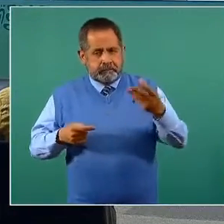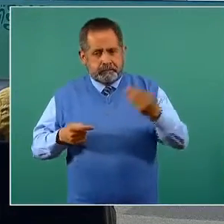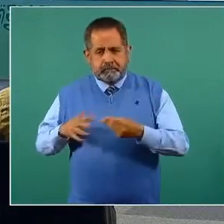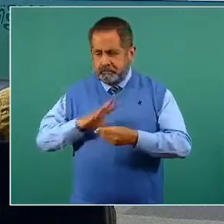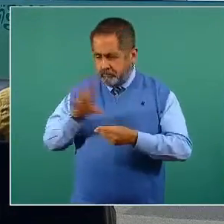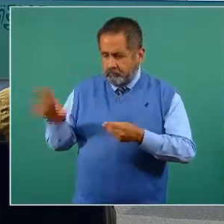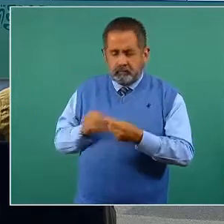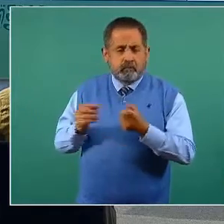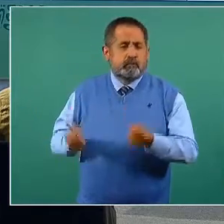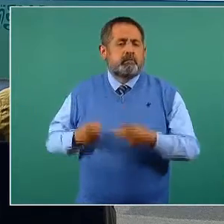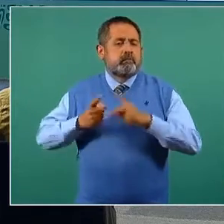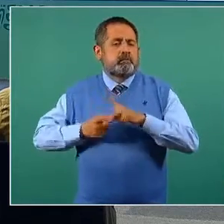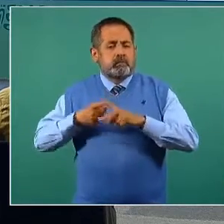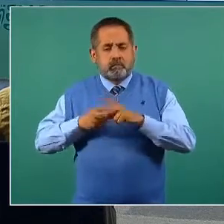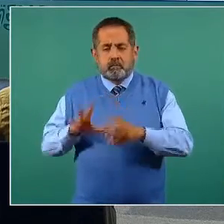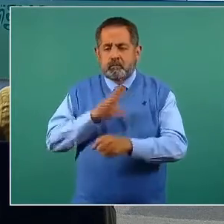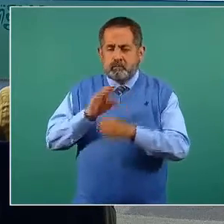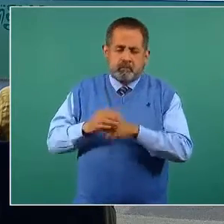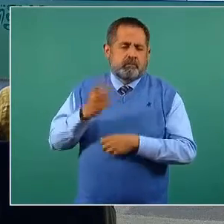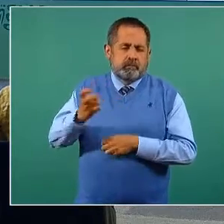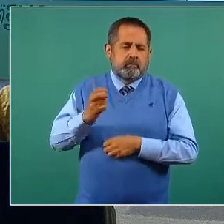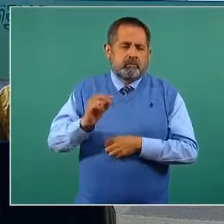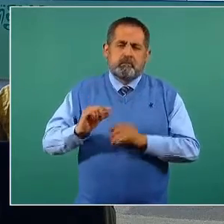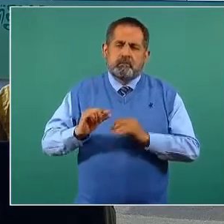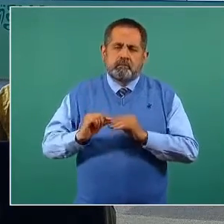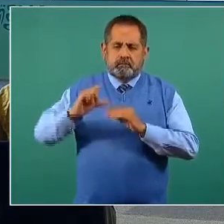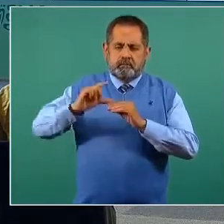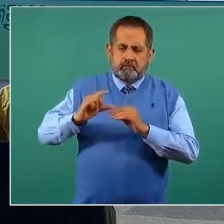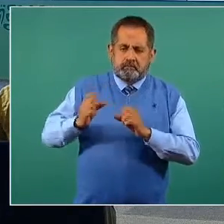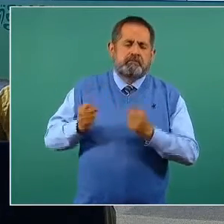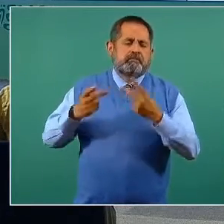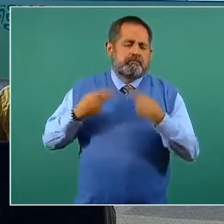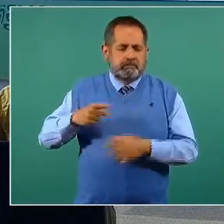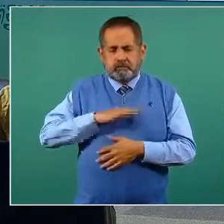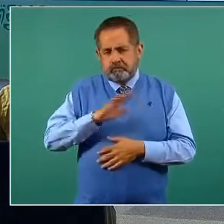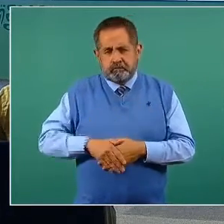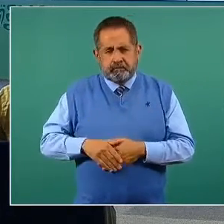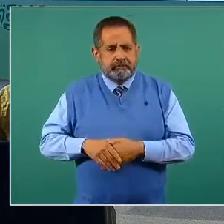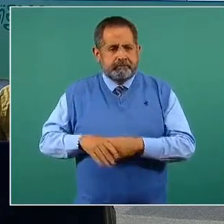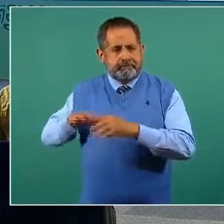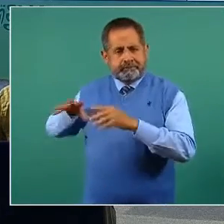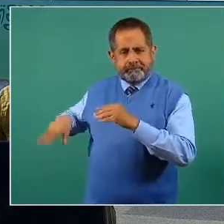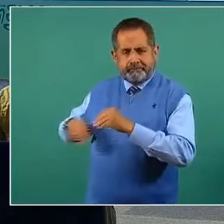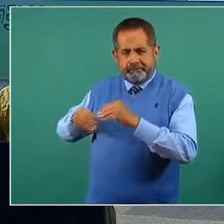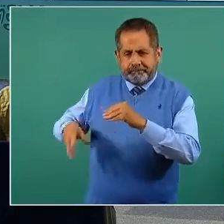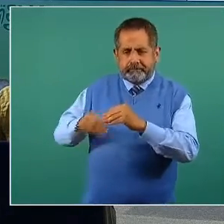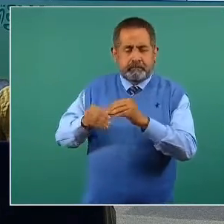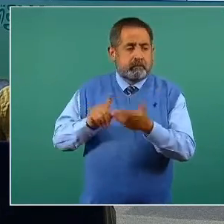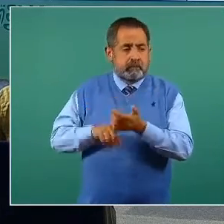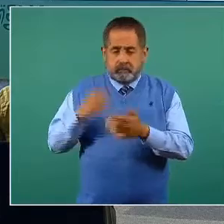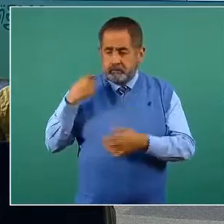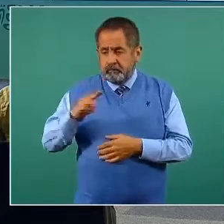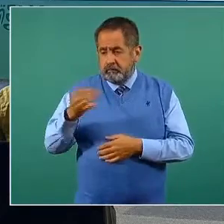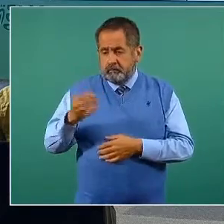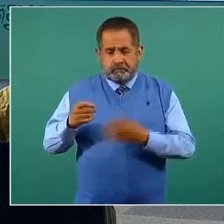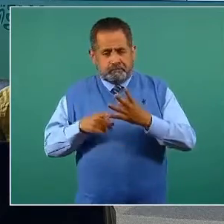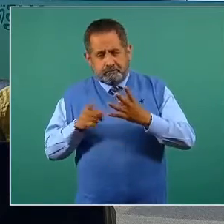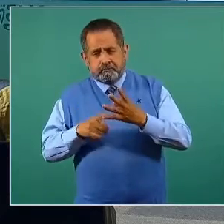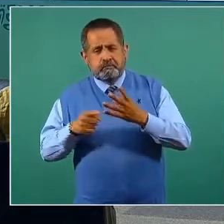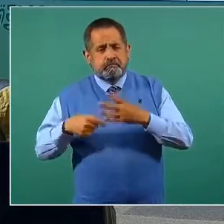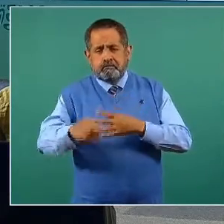cierres de la estadística del año anterior. O sea, en este caso estamos ya trabajando fines de mayo y prácticamente todo junio